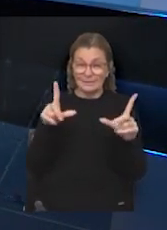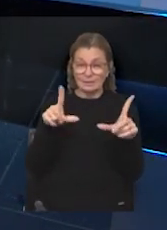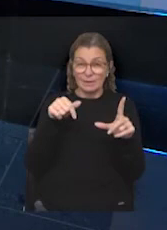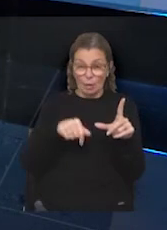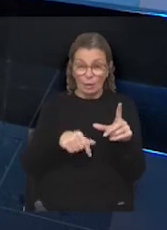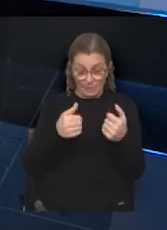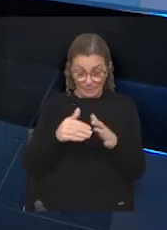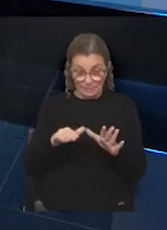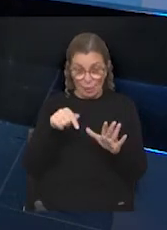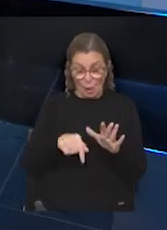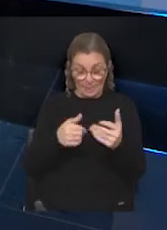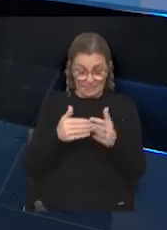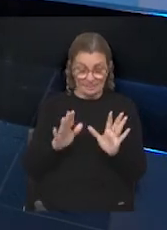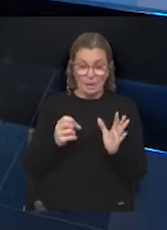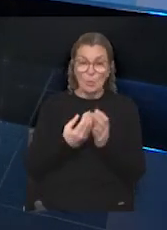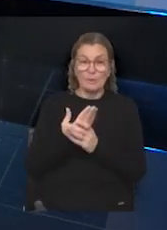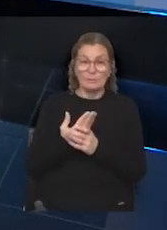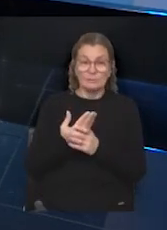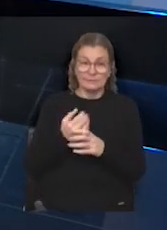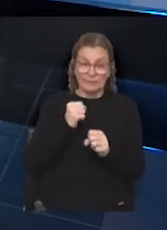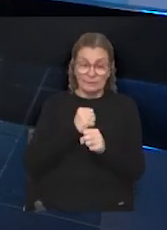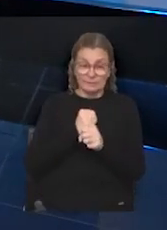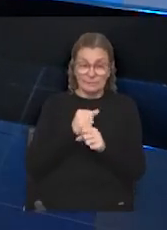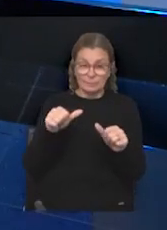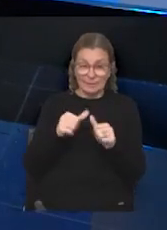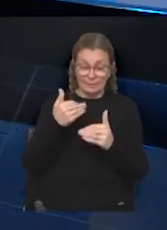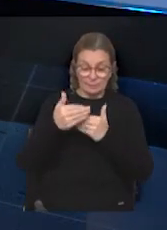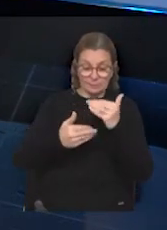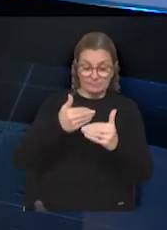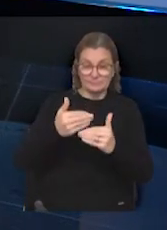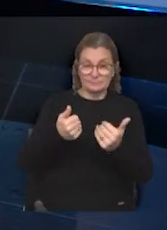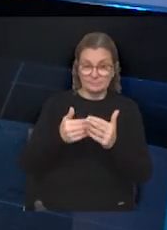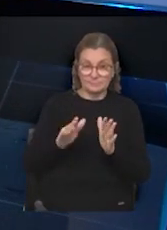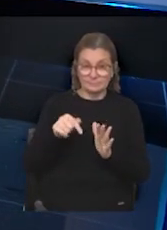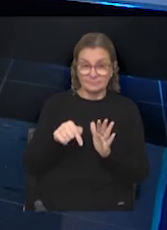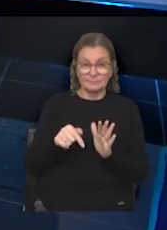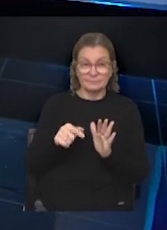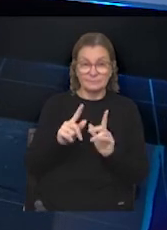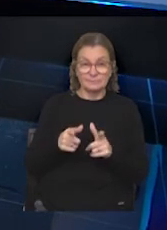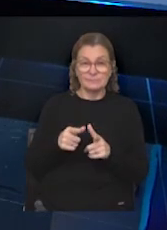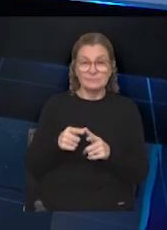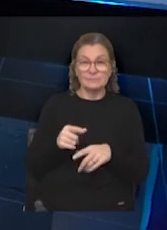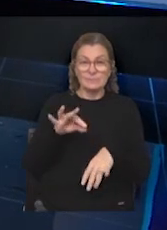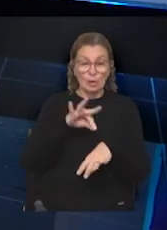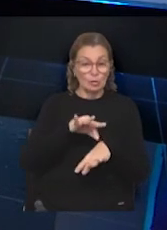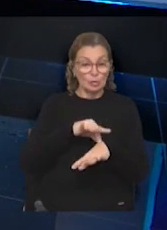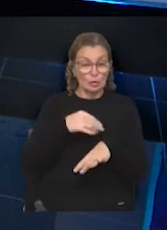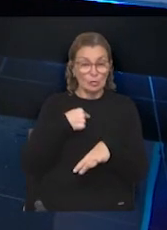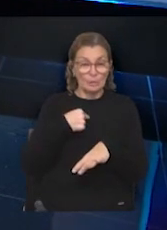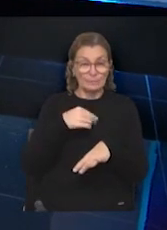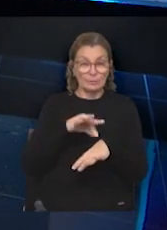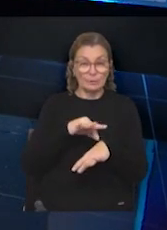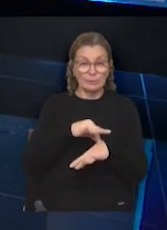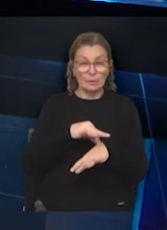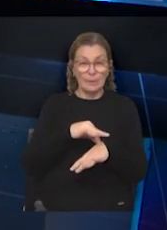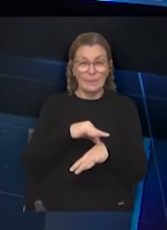hoy eso a partir de hoy desde hoy porque yo voy haciendo el camino el andar eh con esto En parte de mi doctorado Ahí está eh soy el autor de los papers